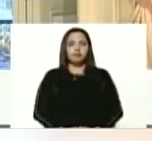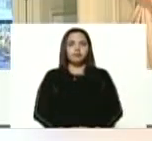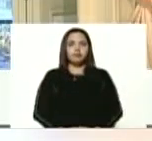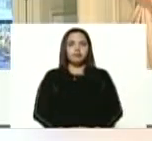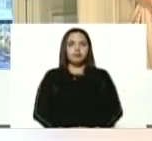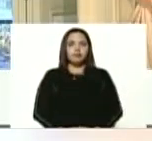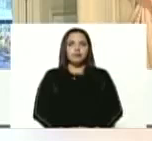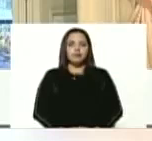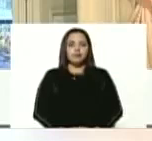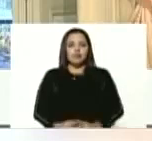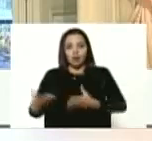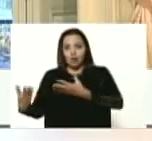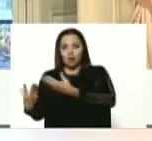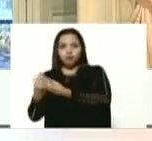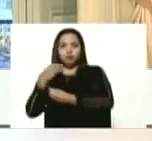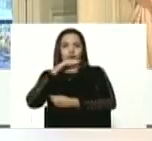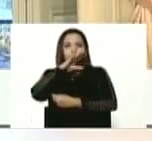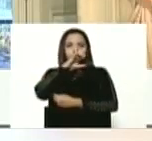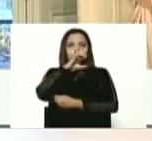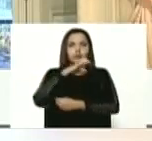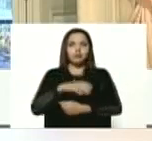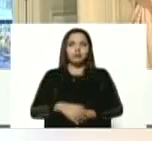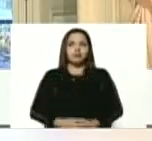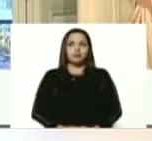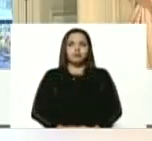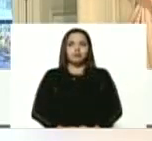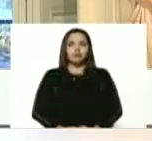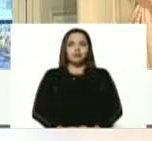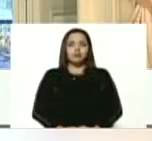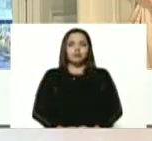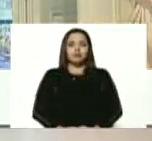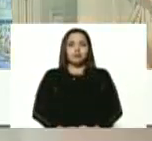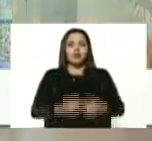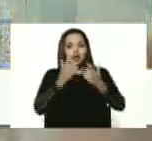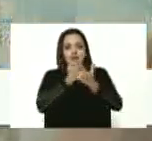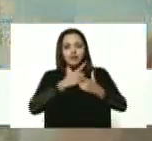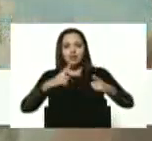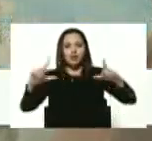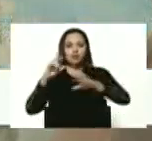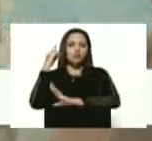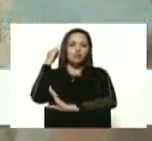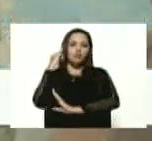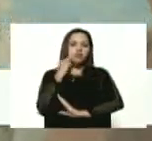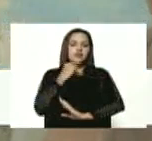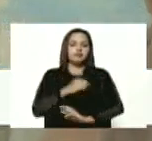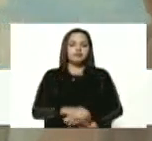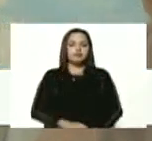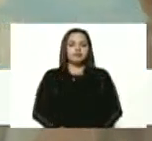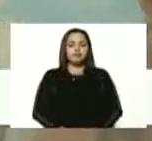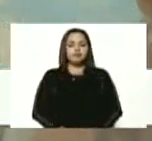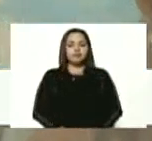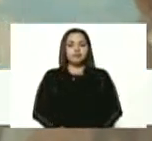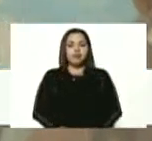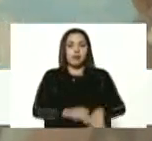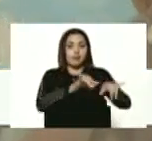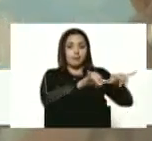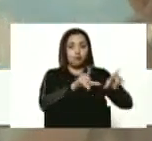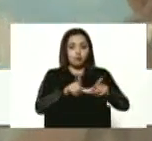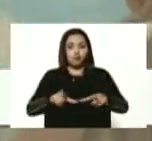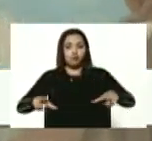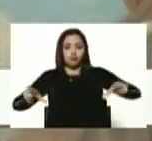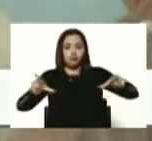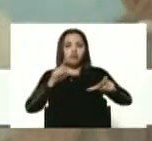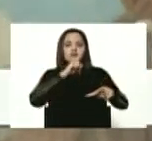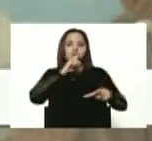con Nevado al lado, el libertador Simón Bolívar. En este mismo Salón Sol del